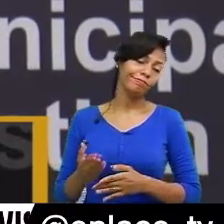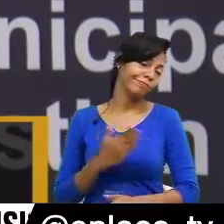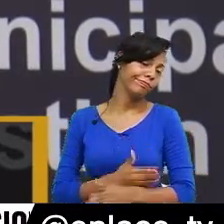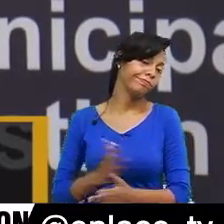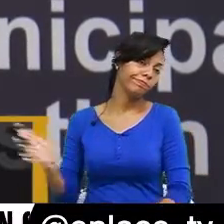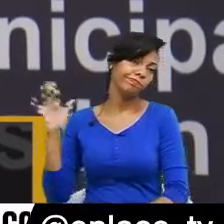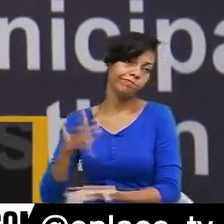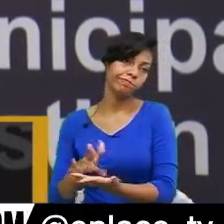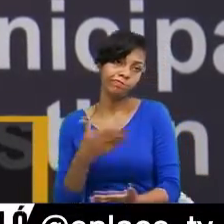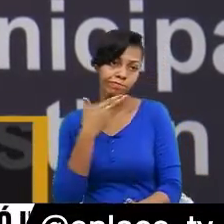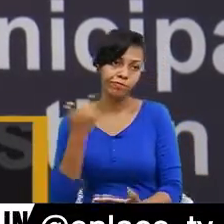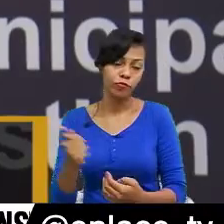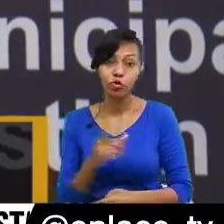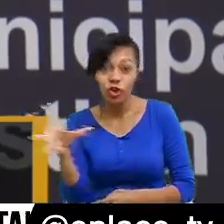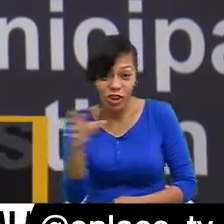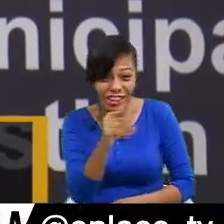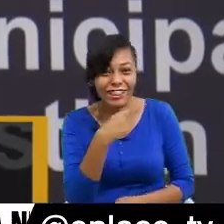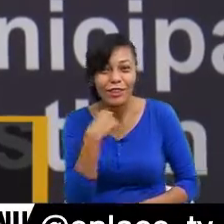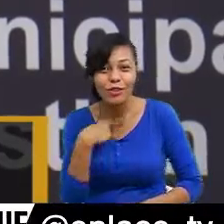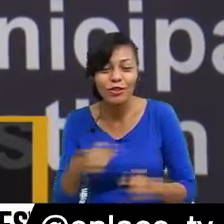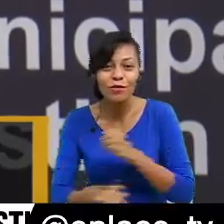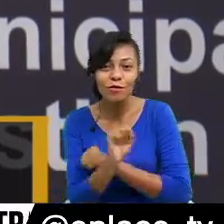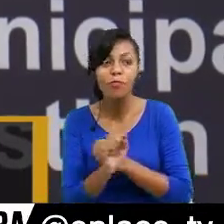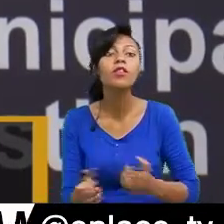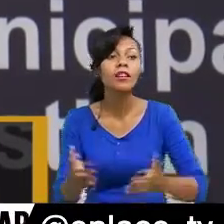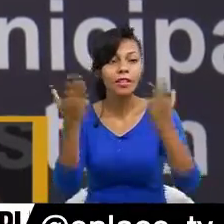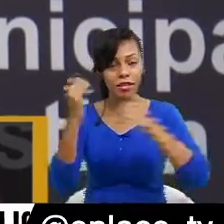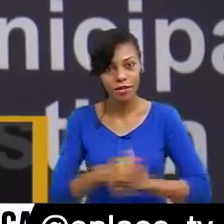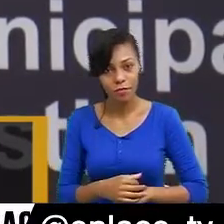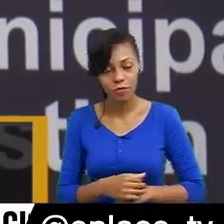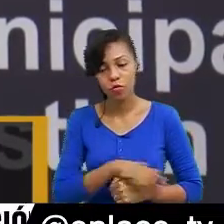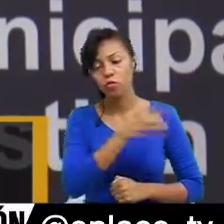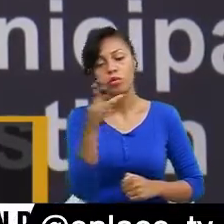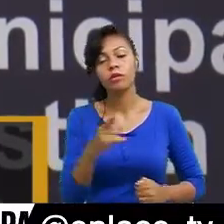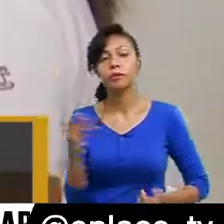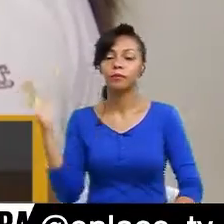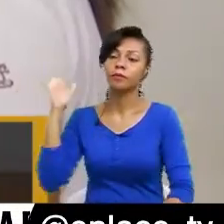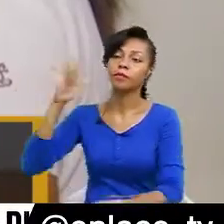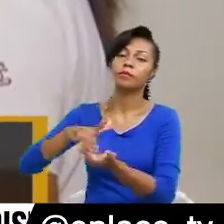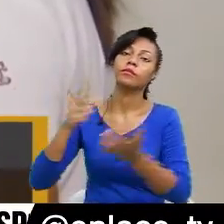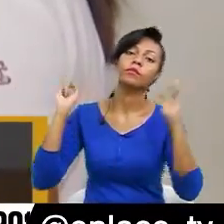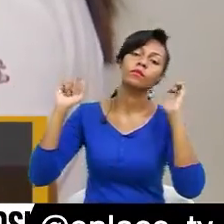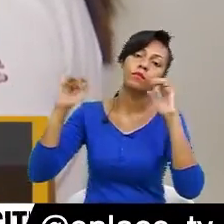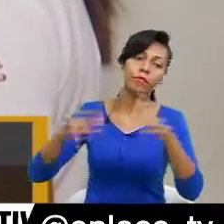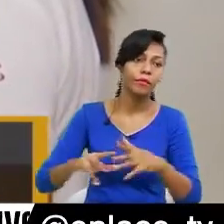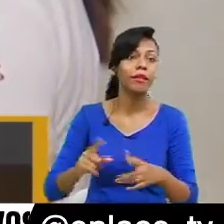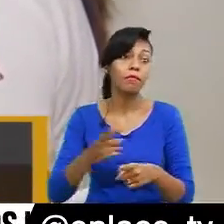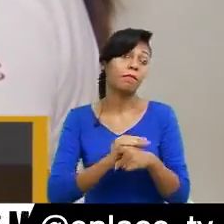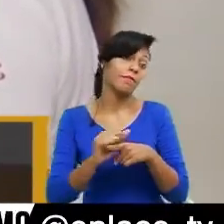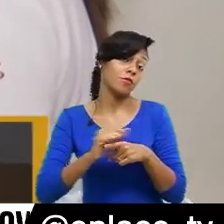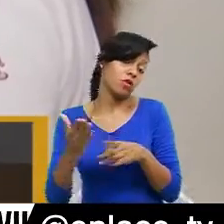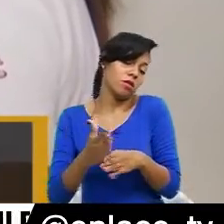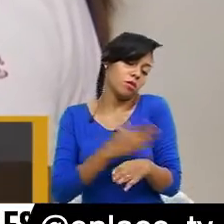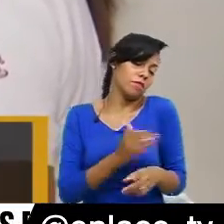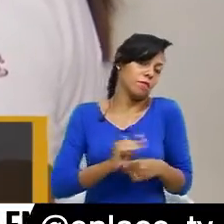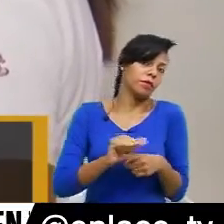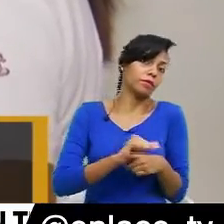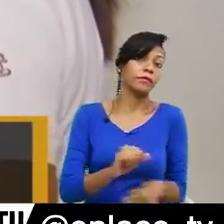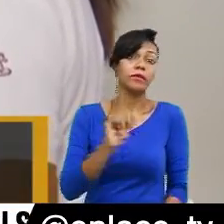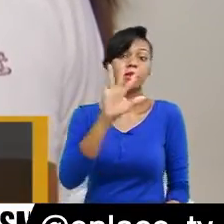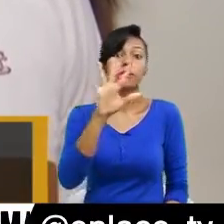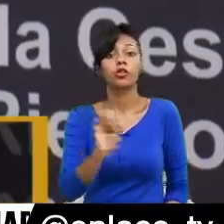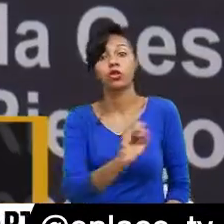todas las personas que les gusta el fútbol asistan a esta práctica que vamos a hacer. No descartó el funcionario que para el 5 de octubre se haga el